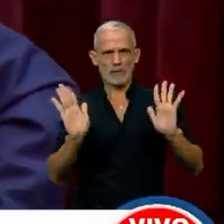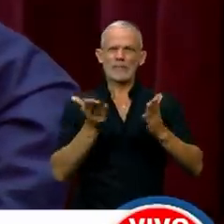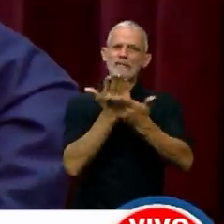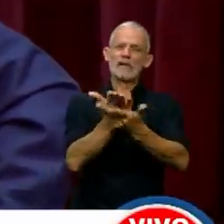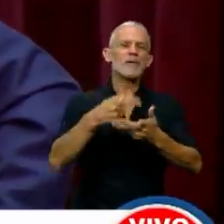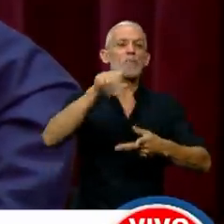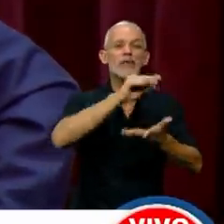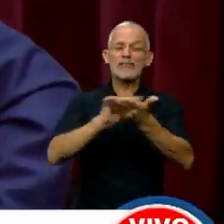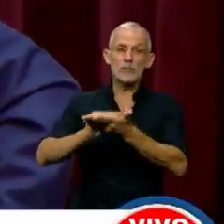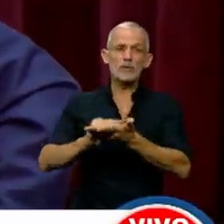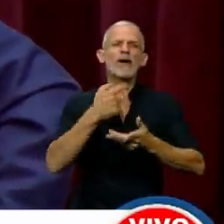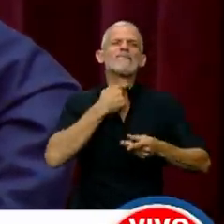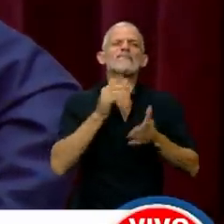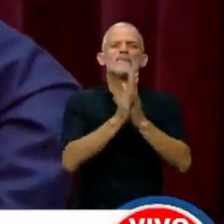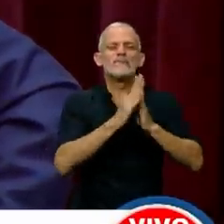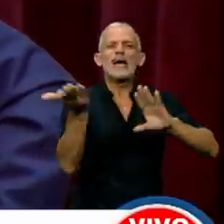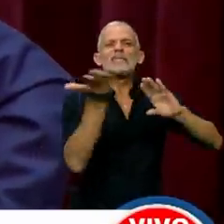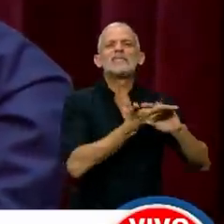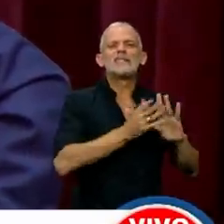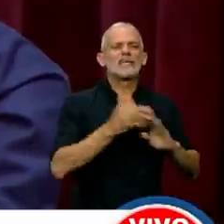que quieran insertar